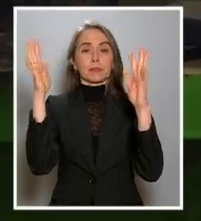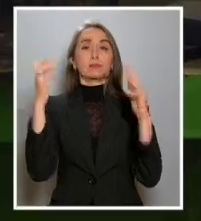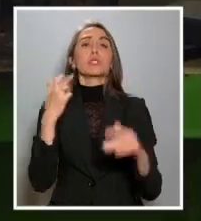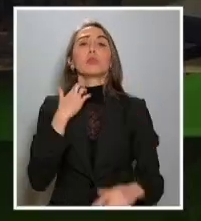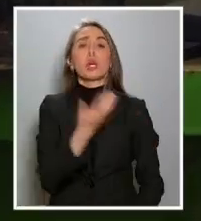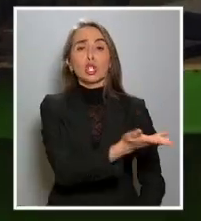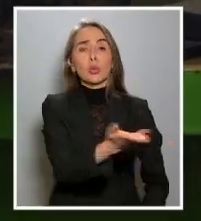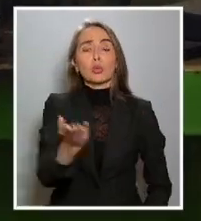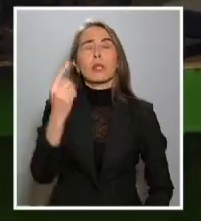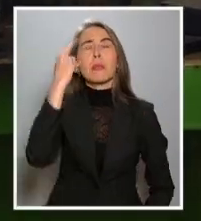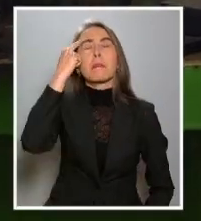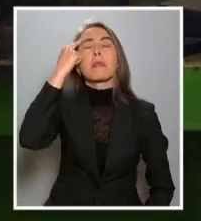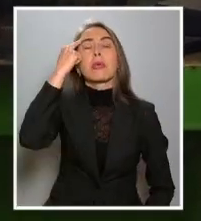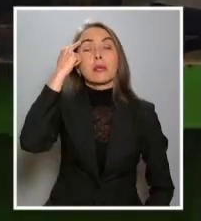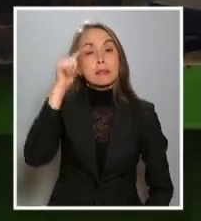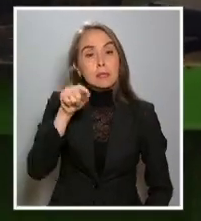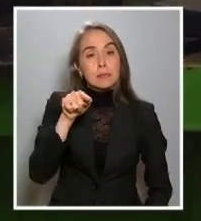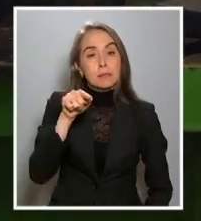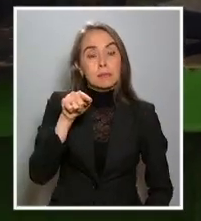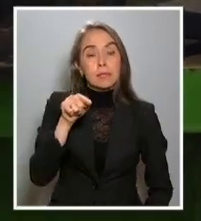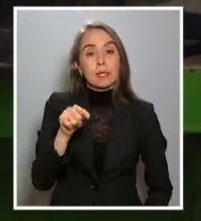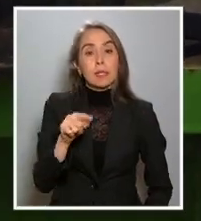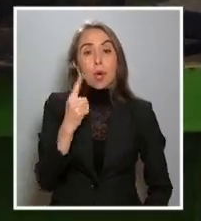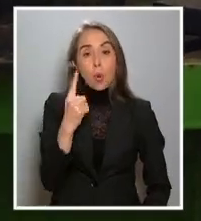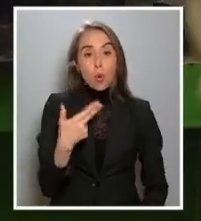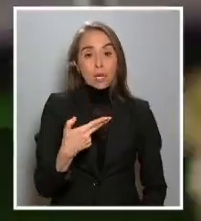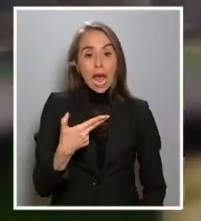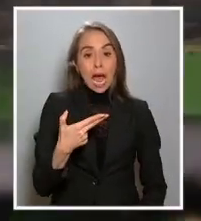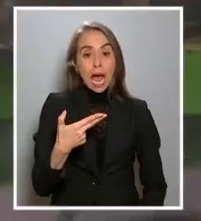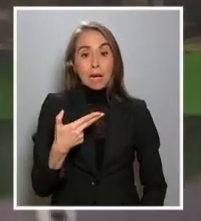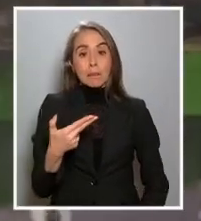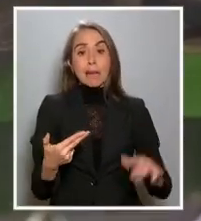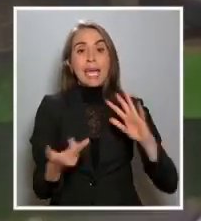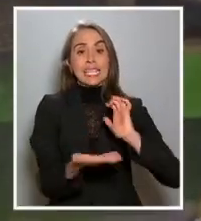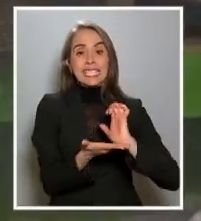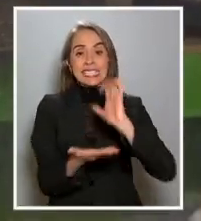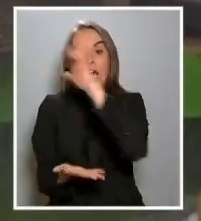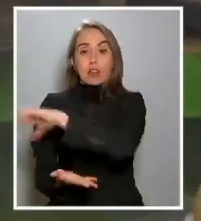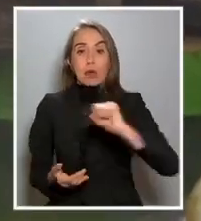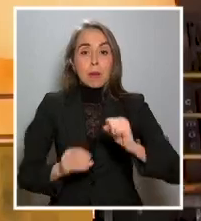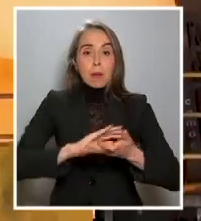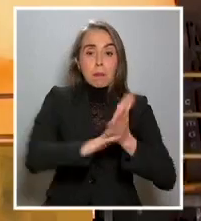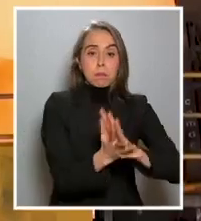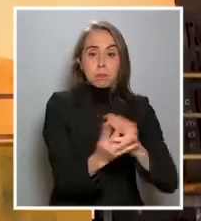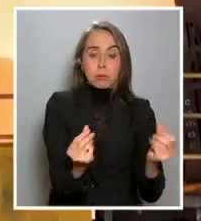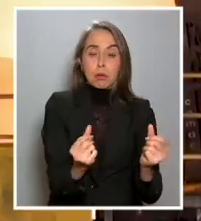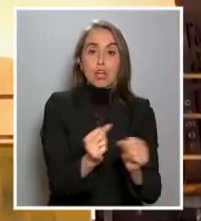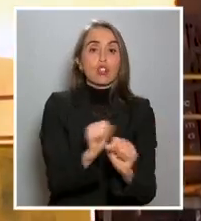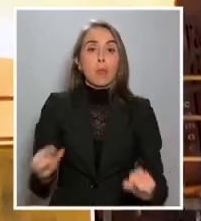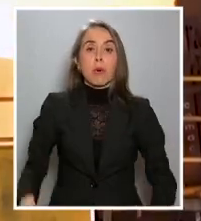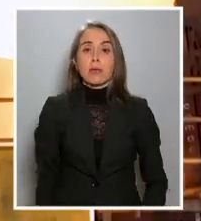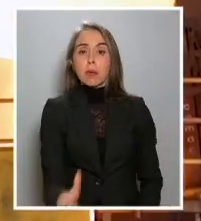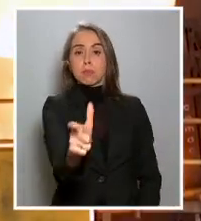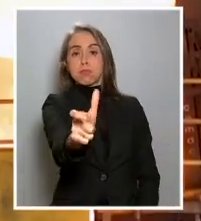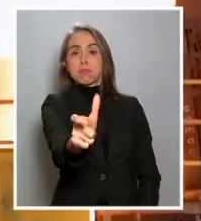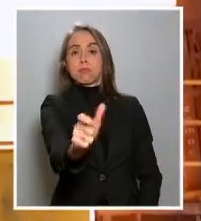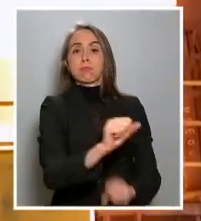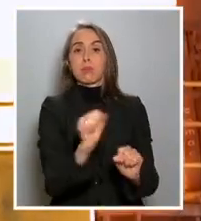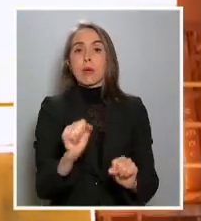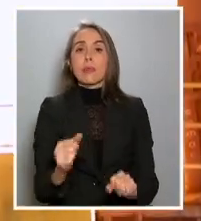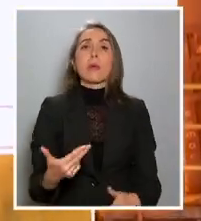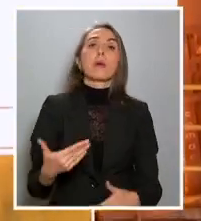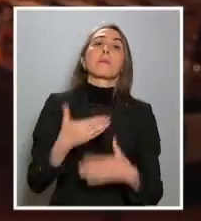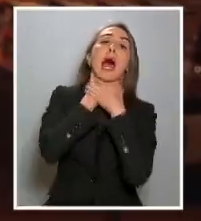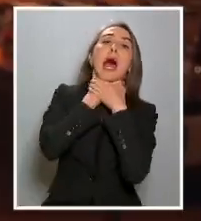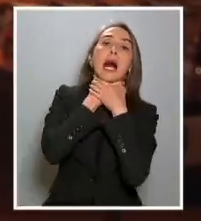porque piensen ustedes que cada arma decomisada y destruida es un arma que no podrá ser usada en un